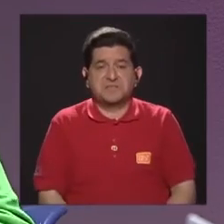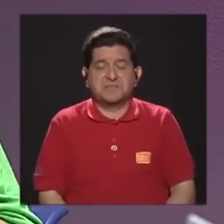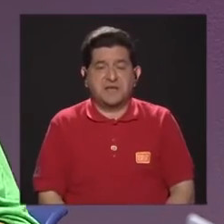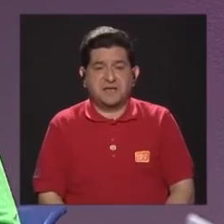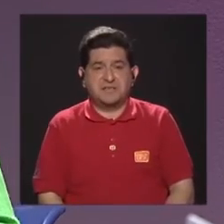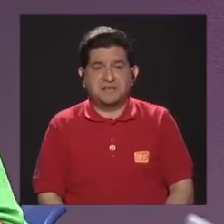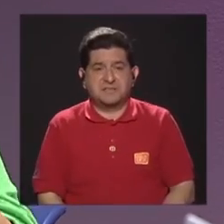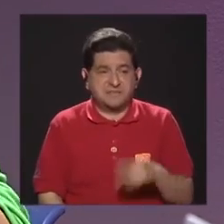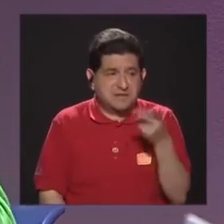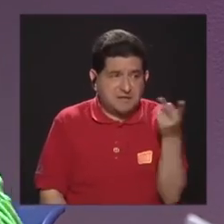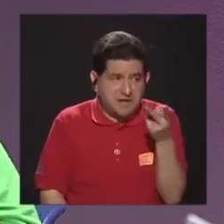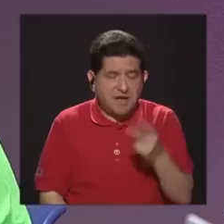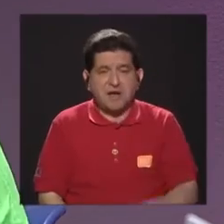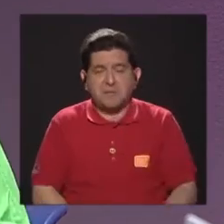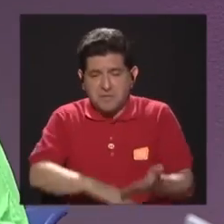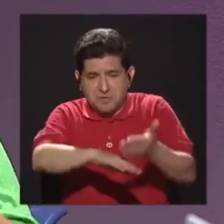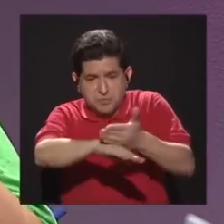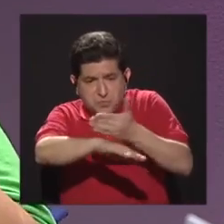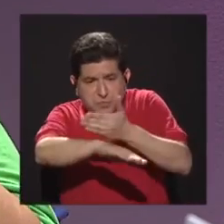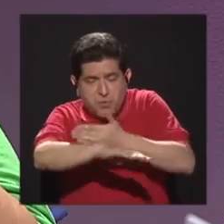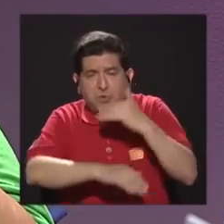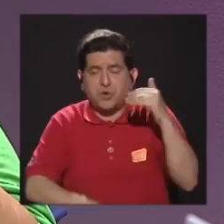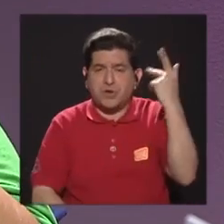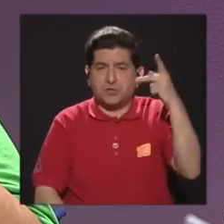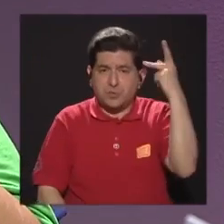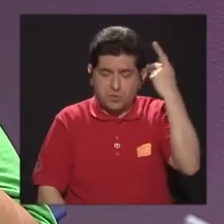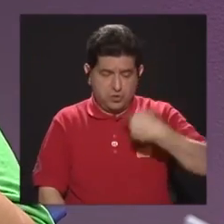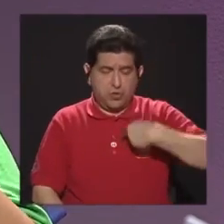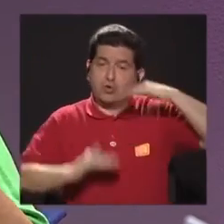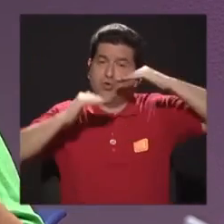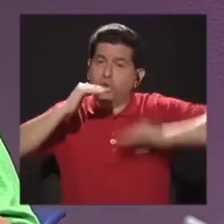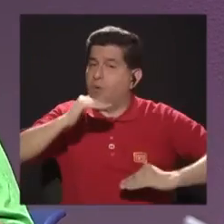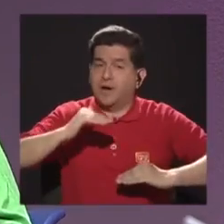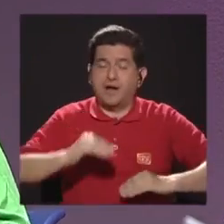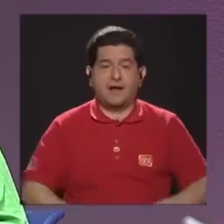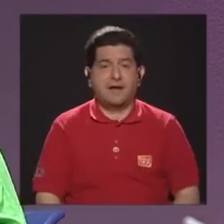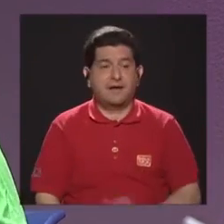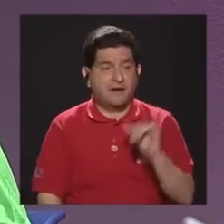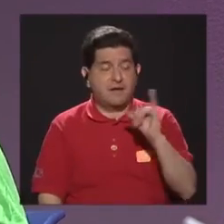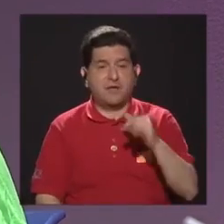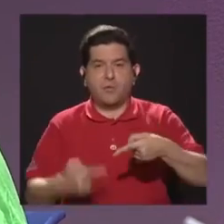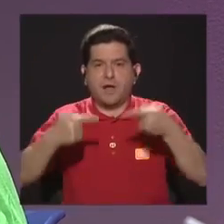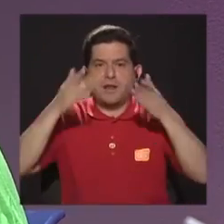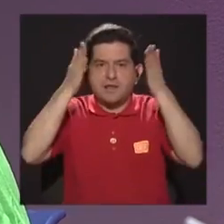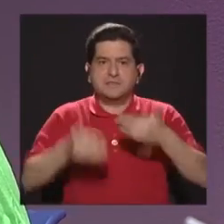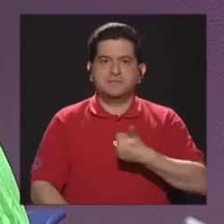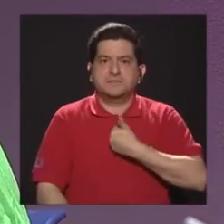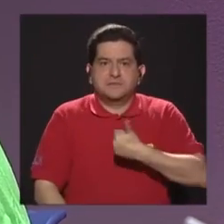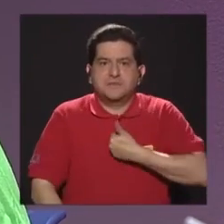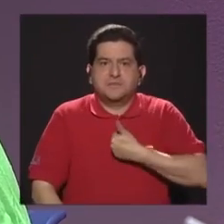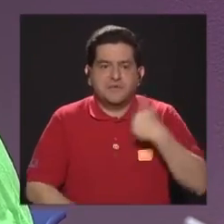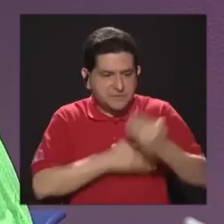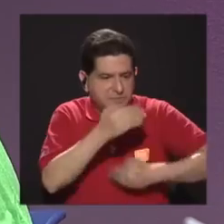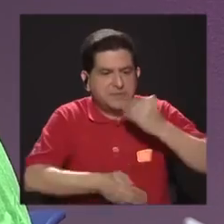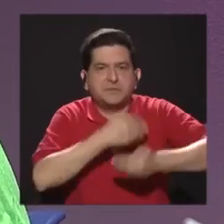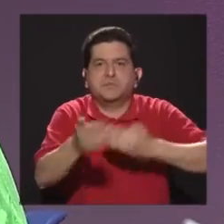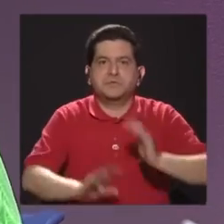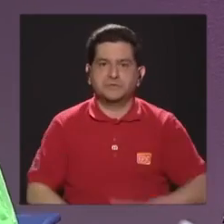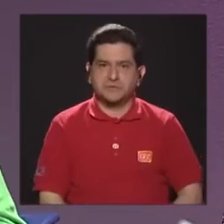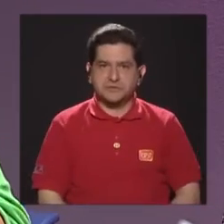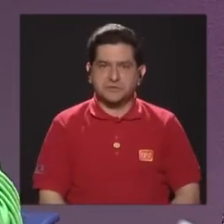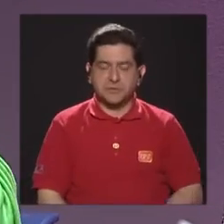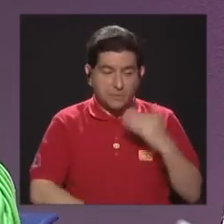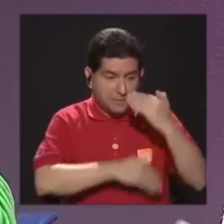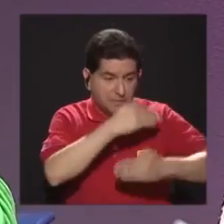Rocío subían en las escala política, yo iba a bajar. Entonces también nos convertimos enemigas de nosotras mismas en los procesos. ¿Por qué? Porque